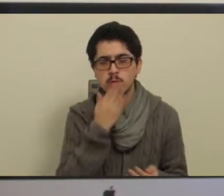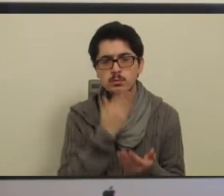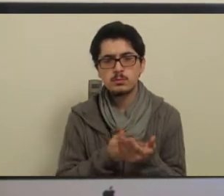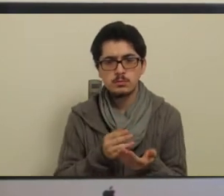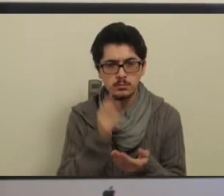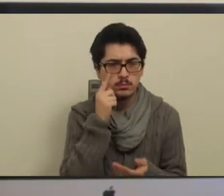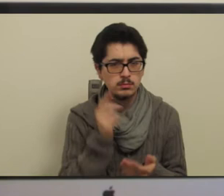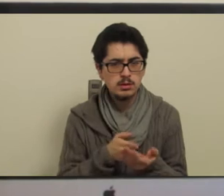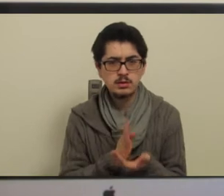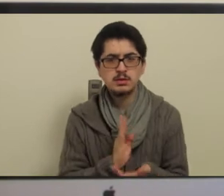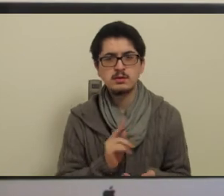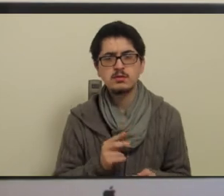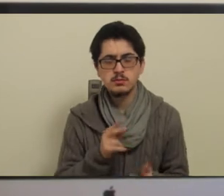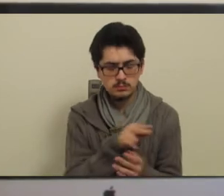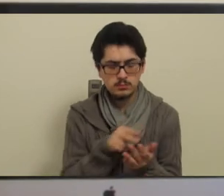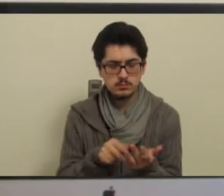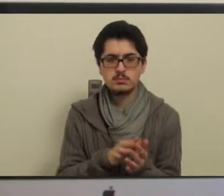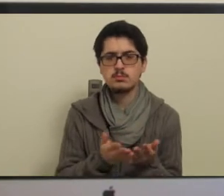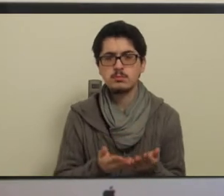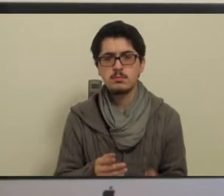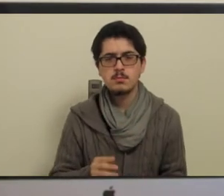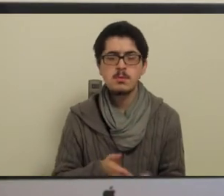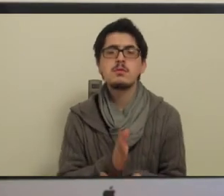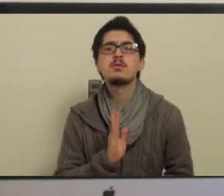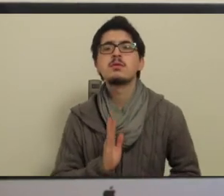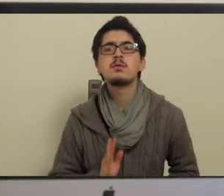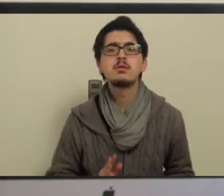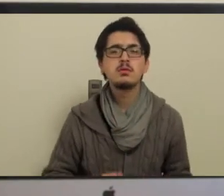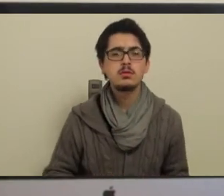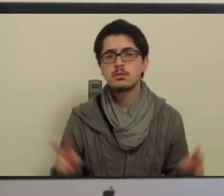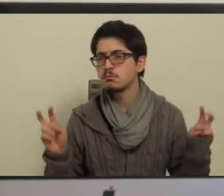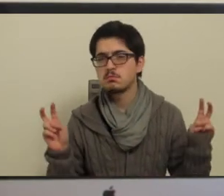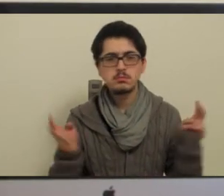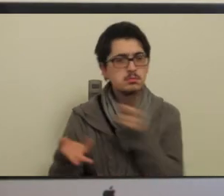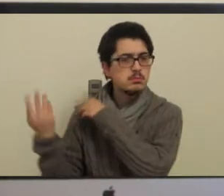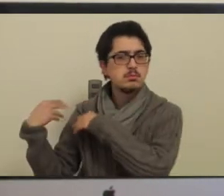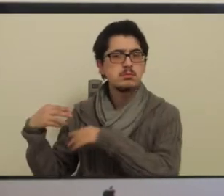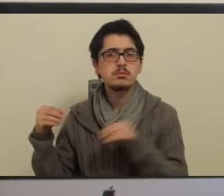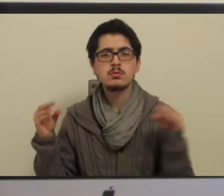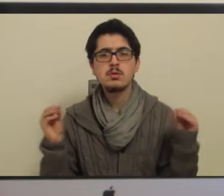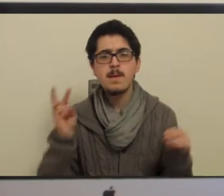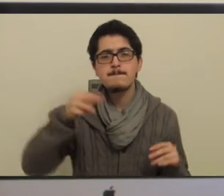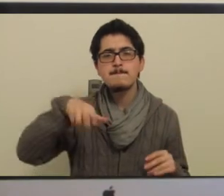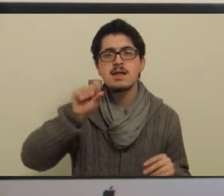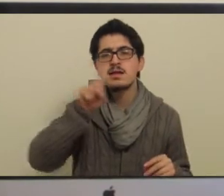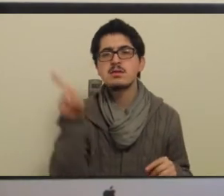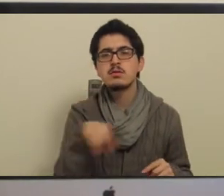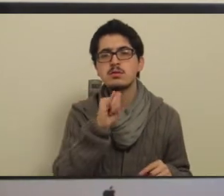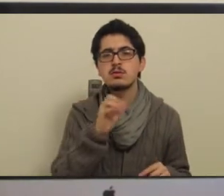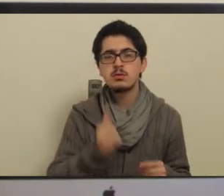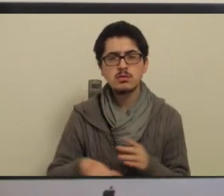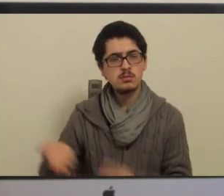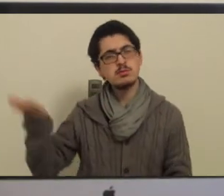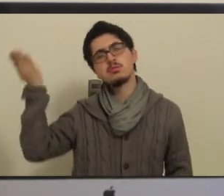Bueno, pero ¿qué nos vamos a encontrar cuando le demos una oportunidad a este libro? Para comenzar, nos vamos a situar en un contexto en el que este libro nos habla sobre un México,